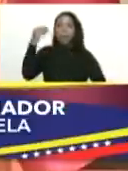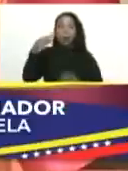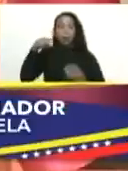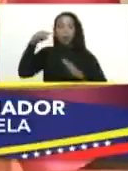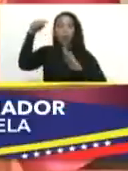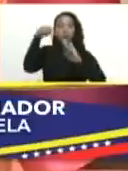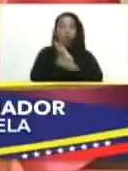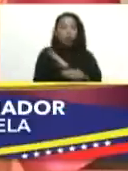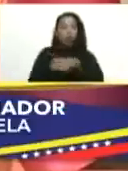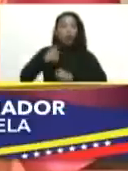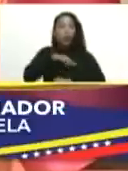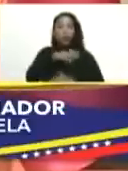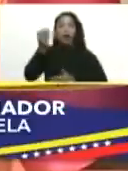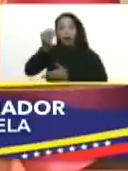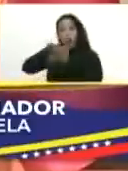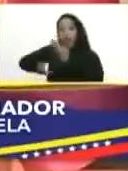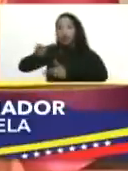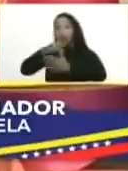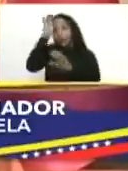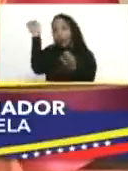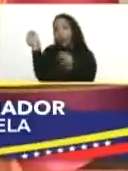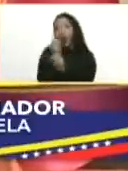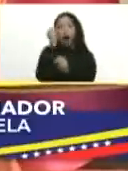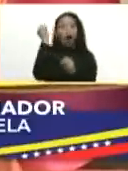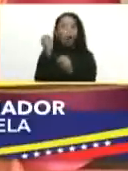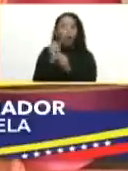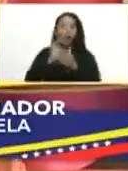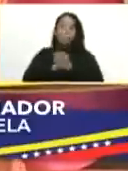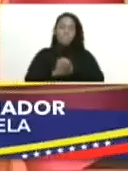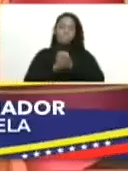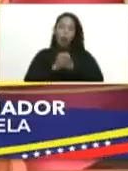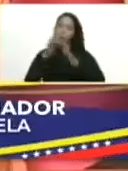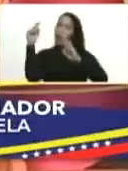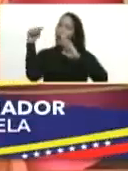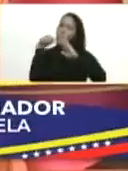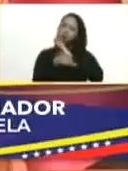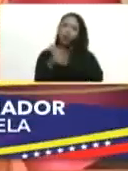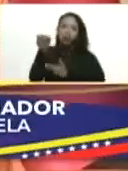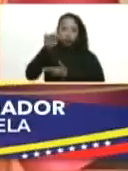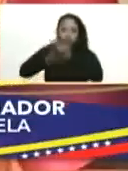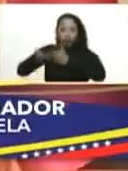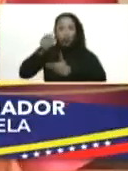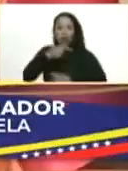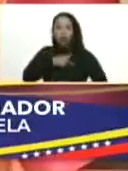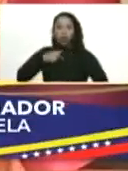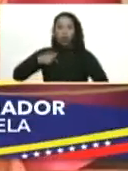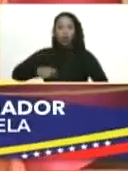más nuestras relaciones de trabajo y de amistad profunda y de cooperación con la China.